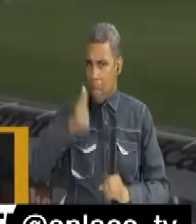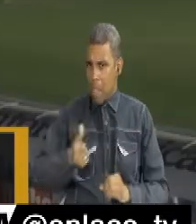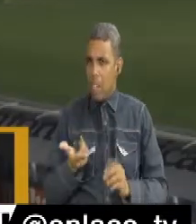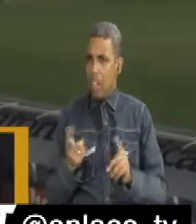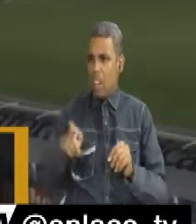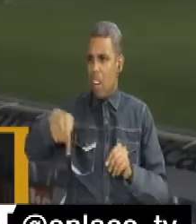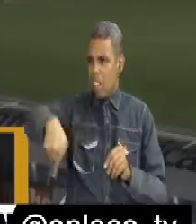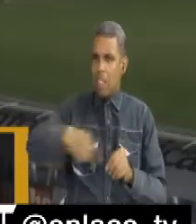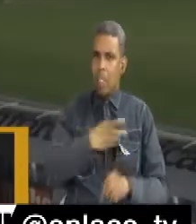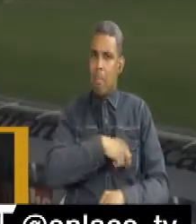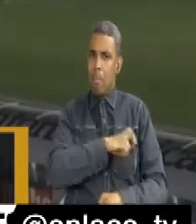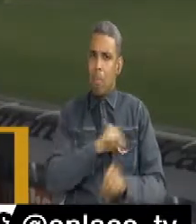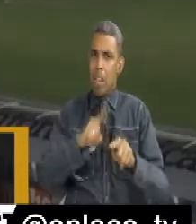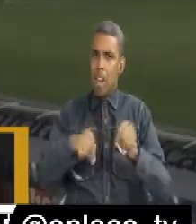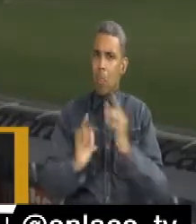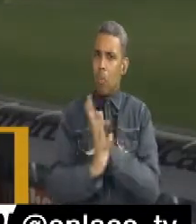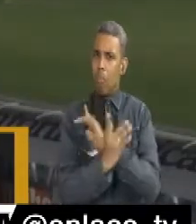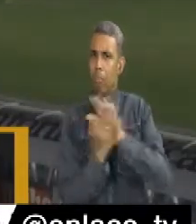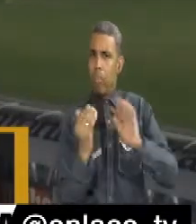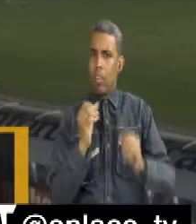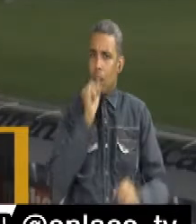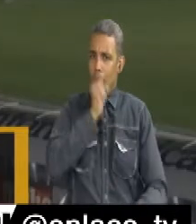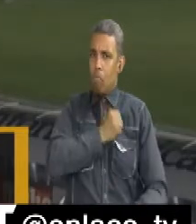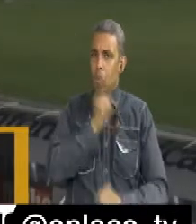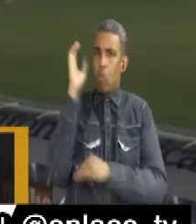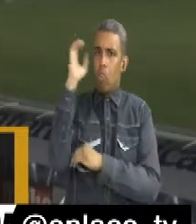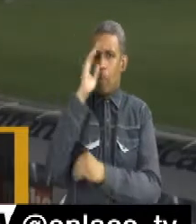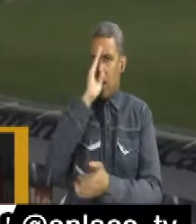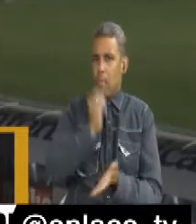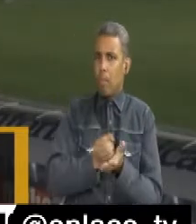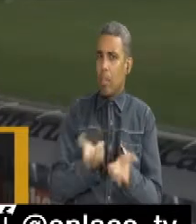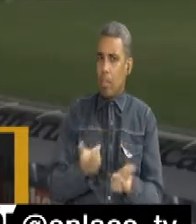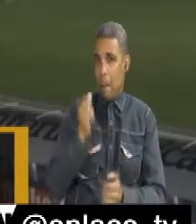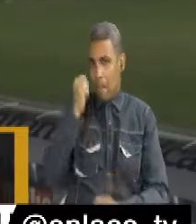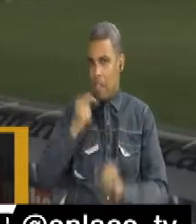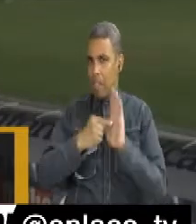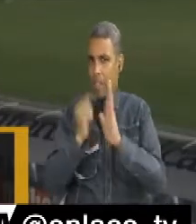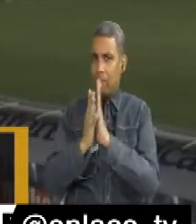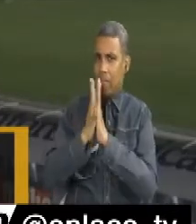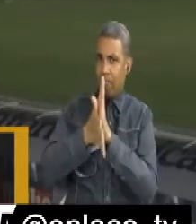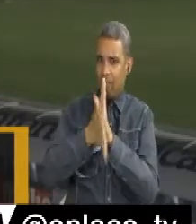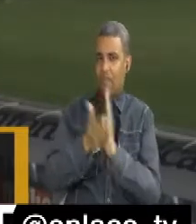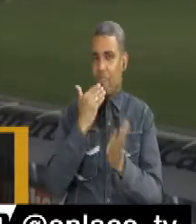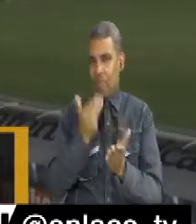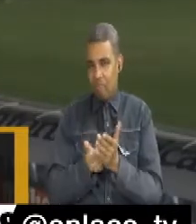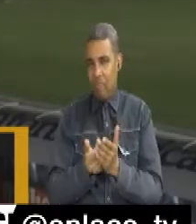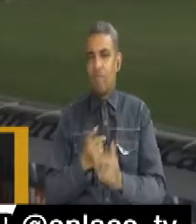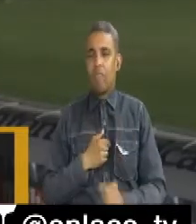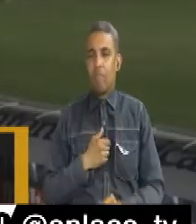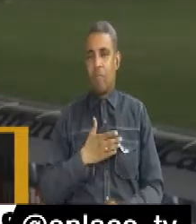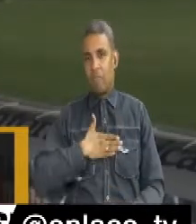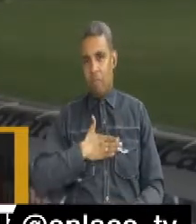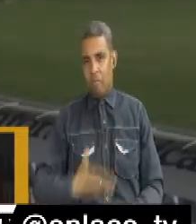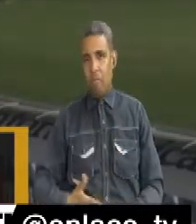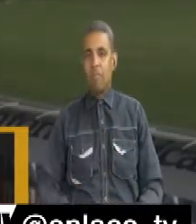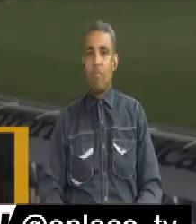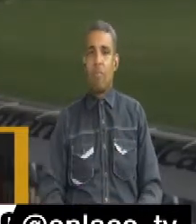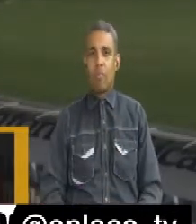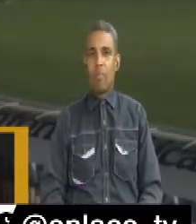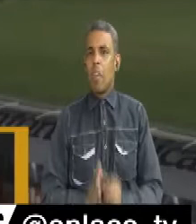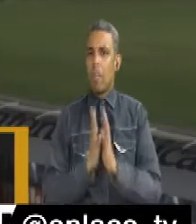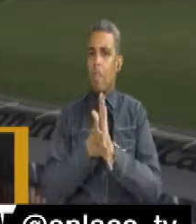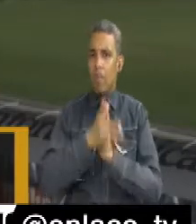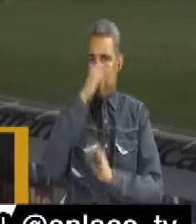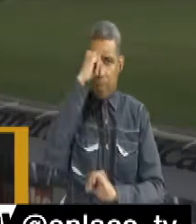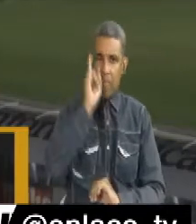aquí en Getafe, en Madrid, España. Muy bien, pasión por el deporte, pelota quieta y Enlace Noticias con la tricolor. Un informe de